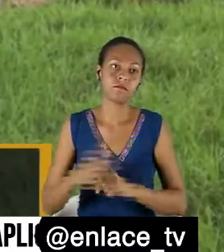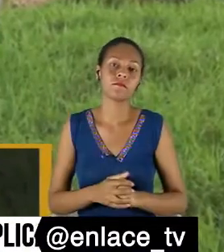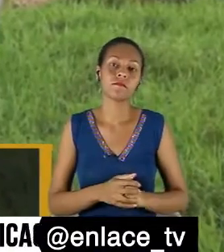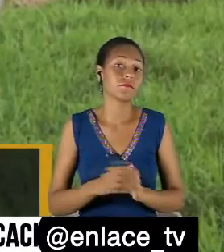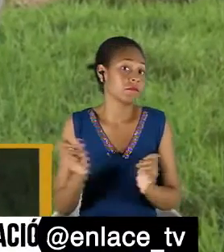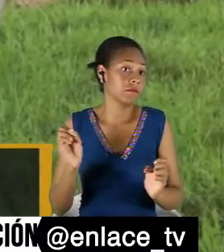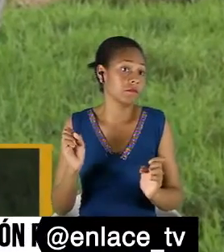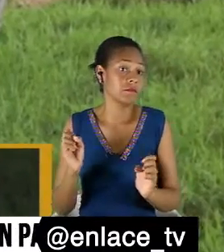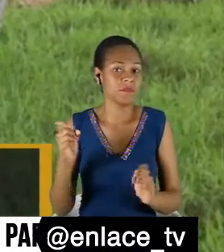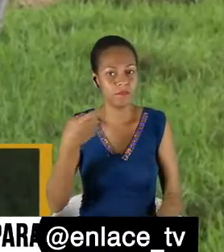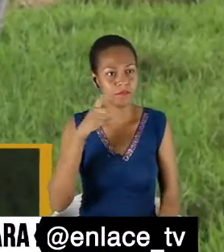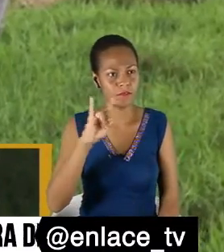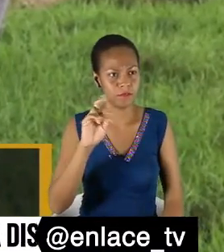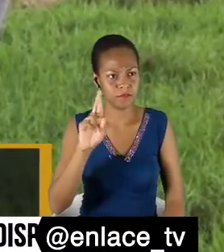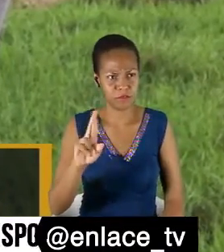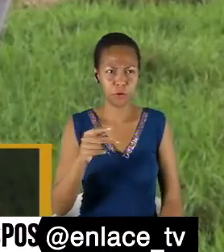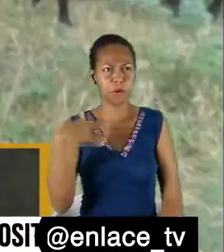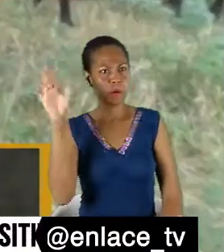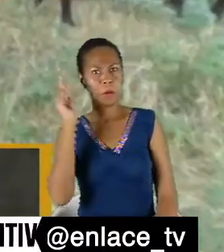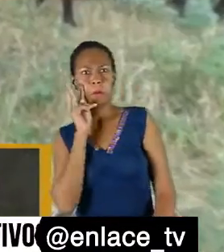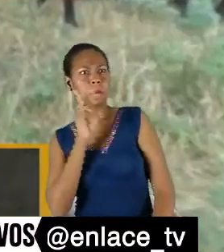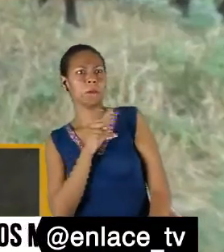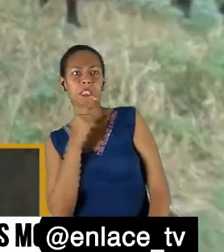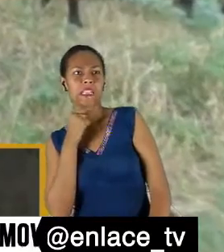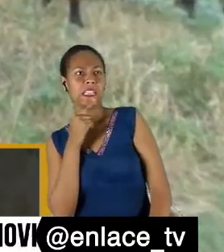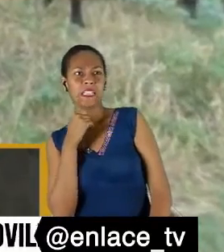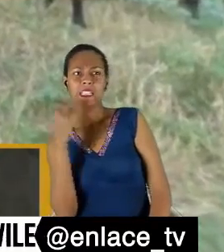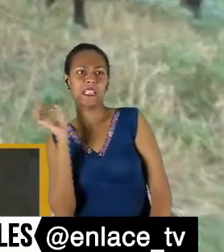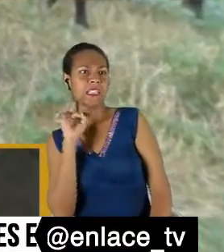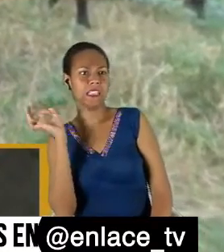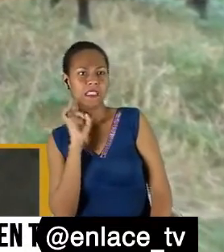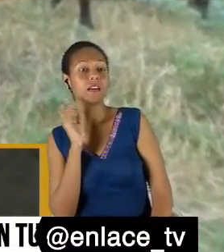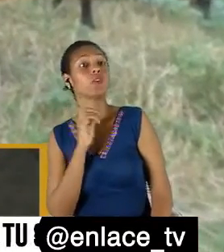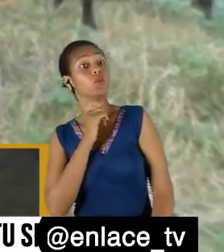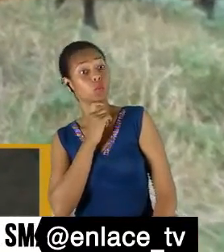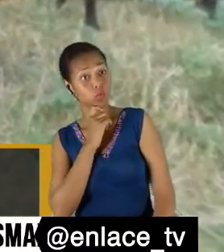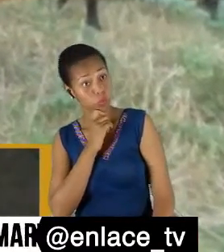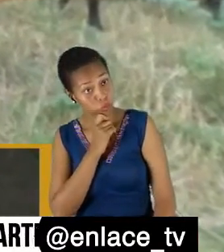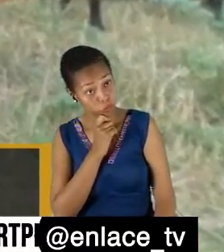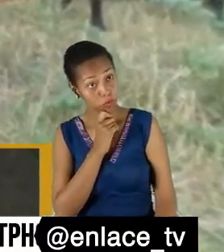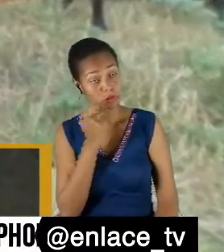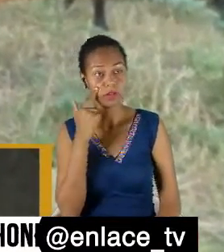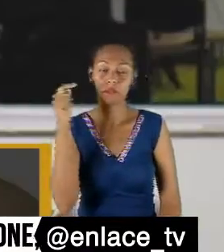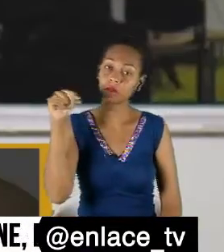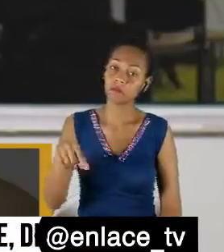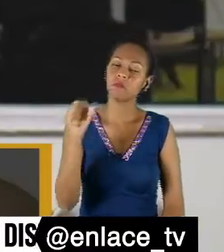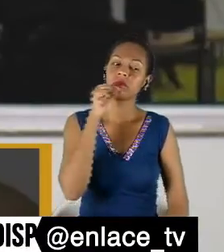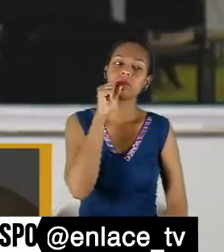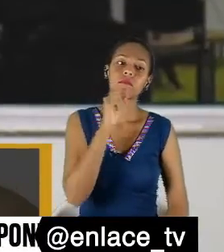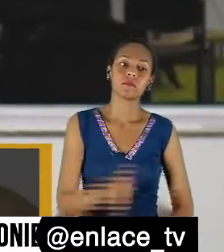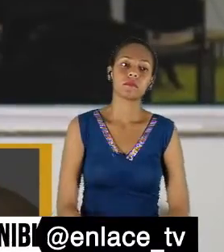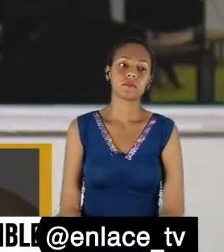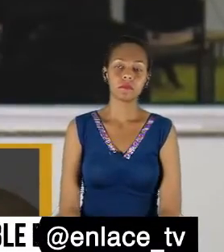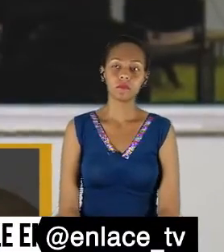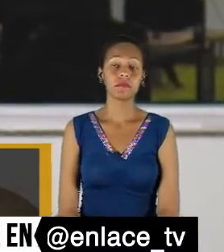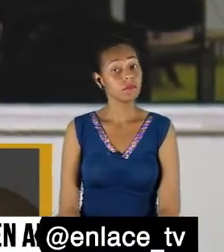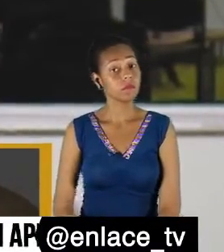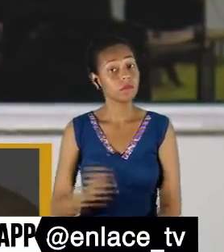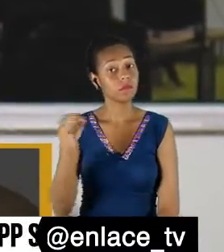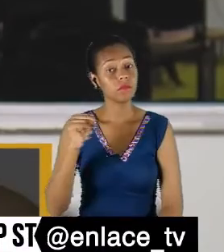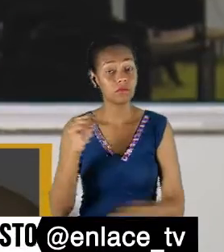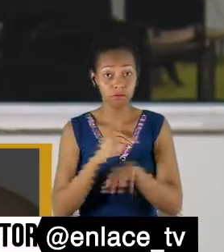exposición Gir, no vista en versiones anteriores de este magno evento, insignia para la ciudad y región. Bueno, hacemos una invitación muy especial